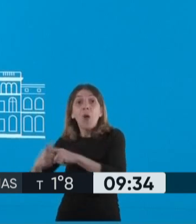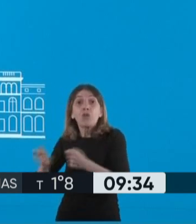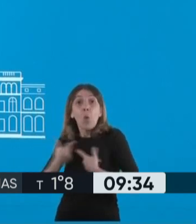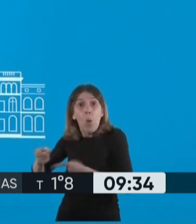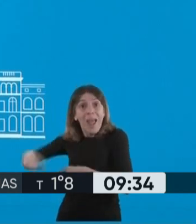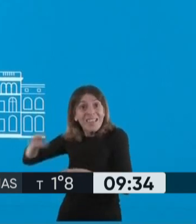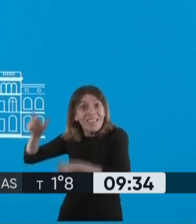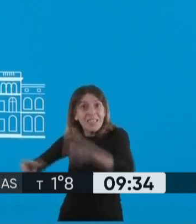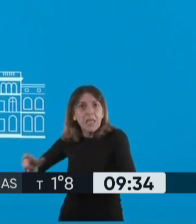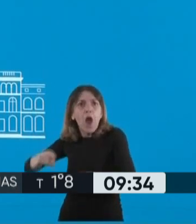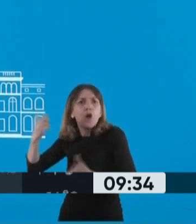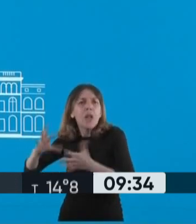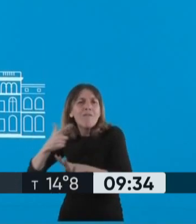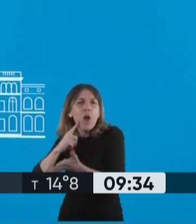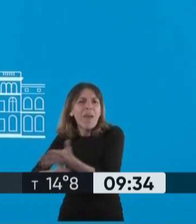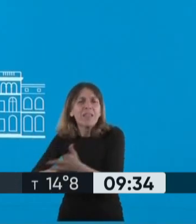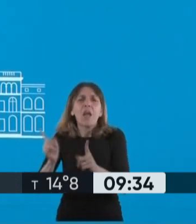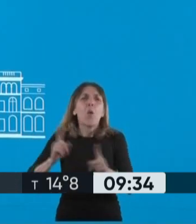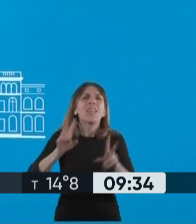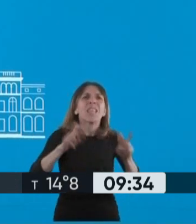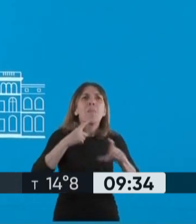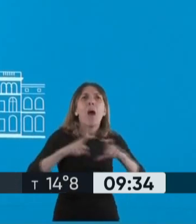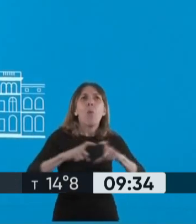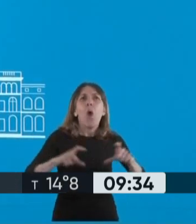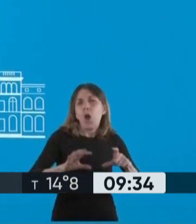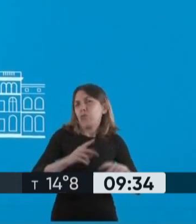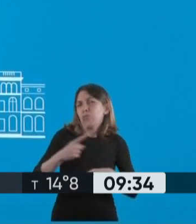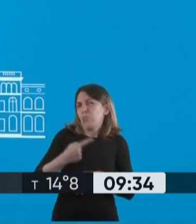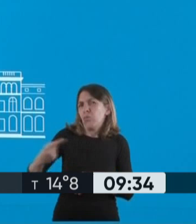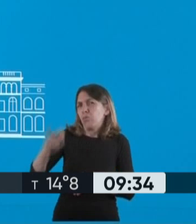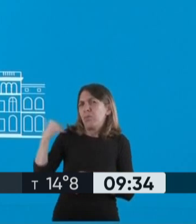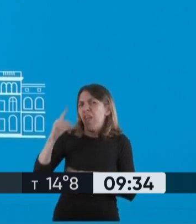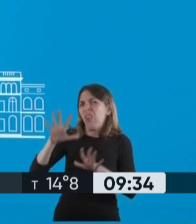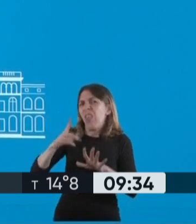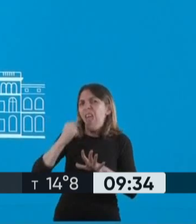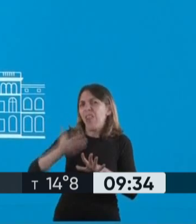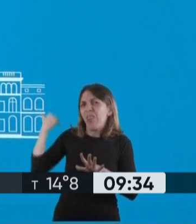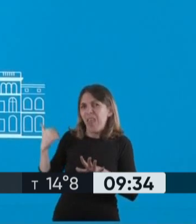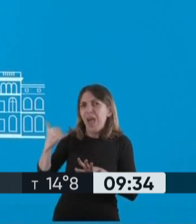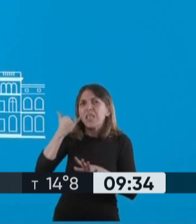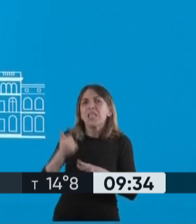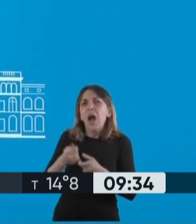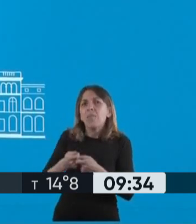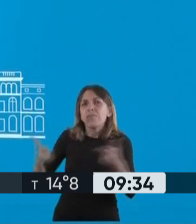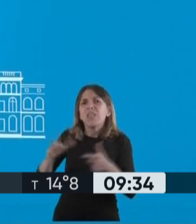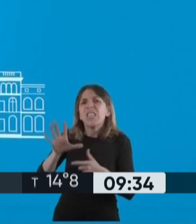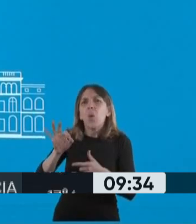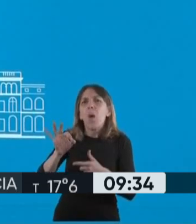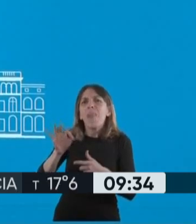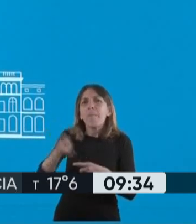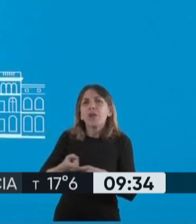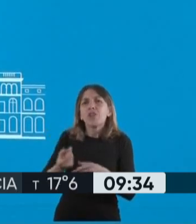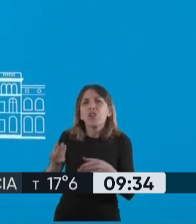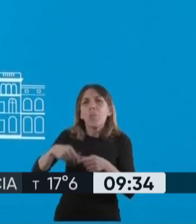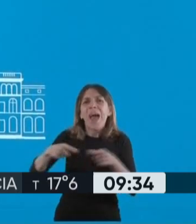son solamente lo que acabamos de anunciar del bono. Hace una semana atrás o 10 días se anunció el incremento del 50% de la tarjeta